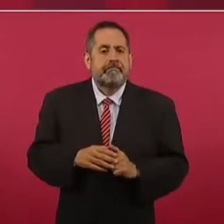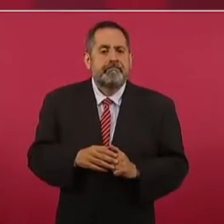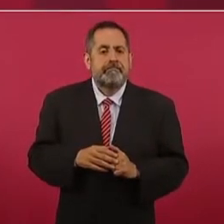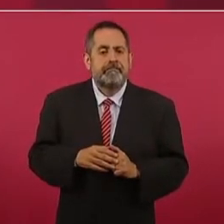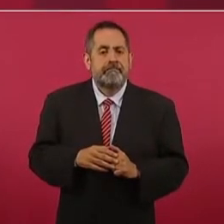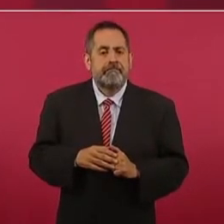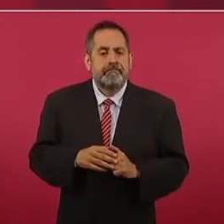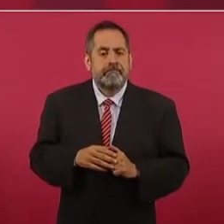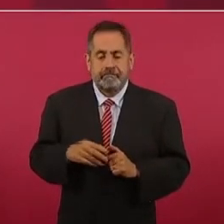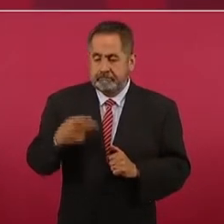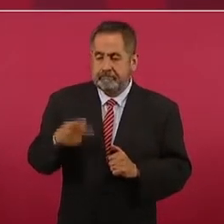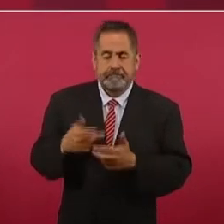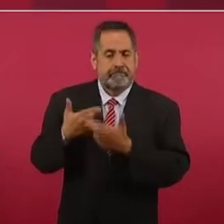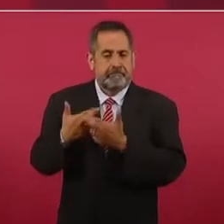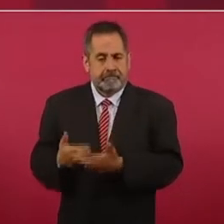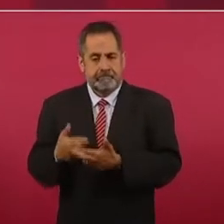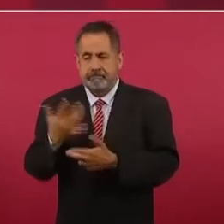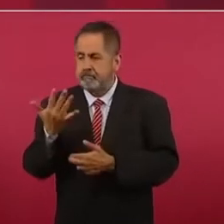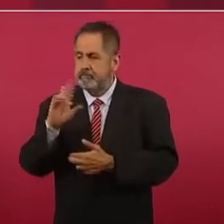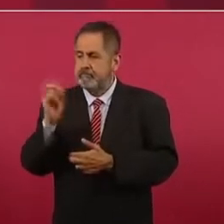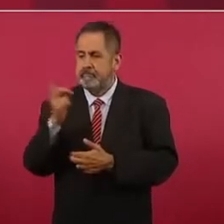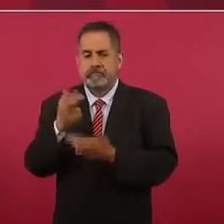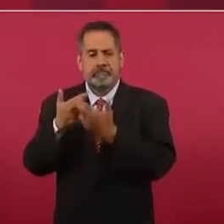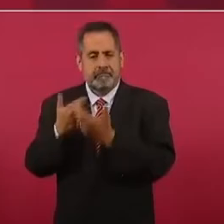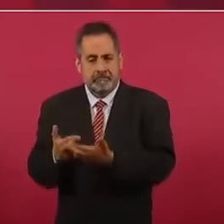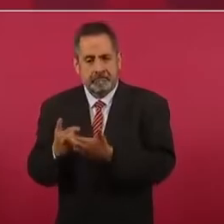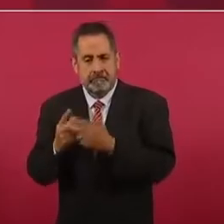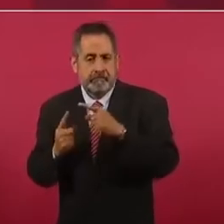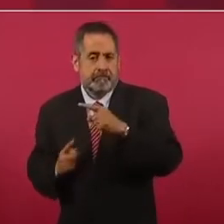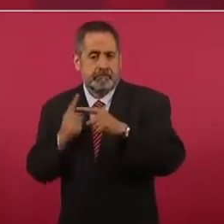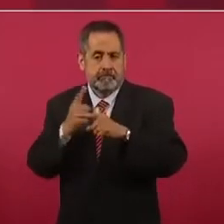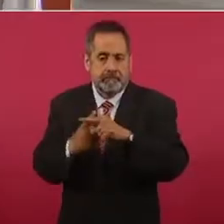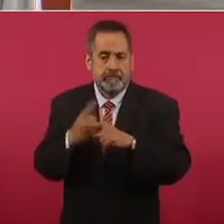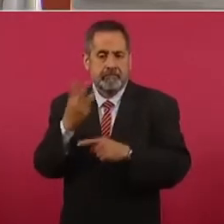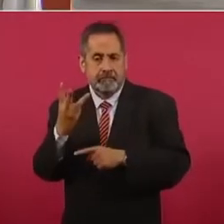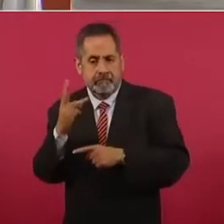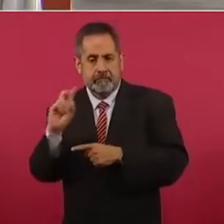le quedan a la nación más los 3 dólares.